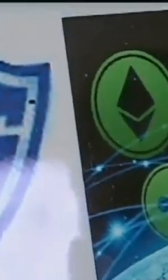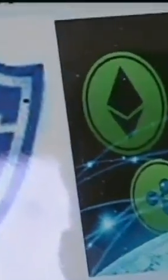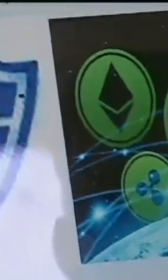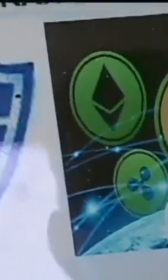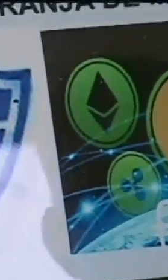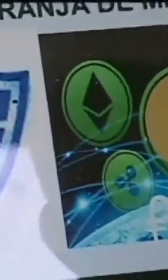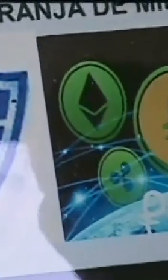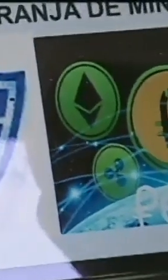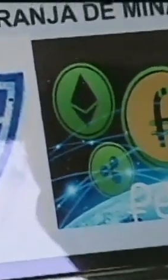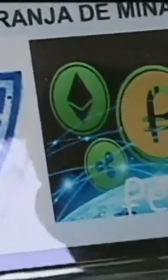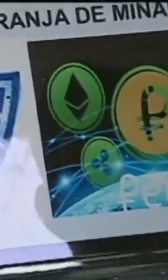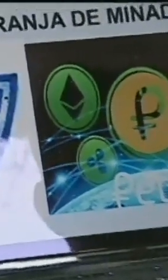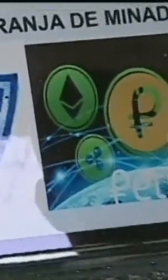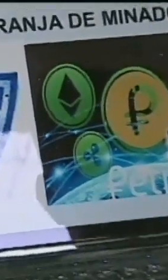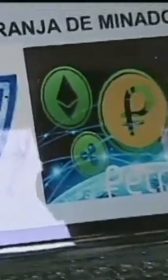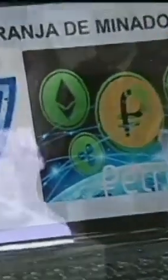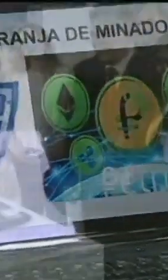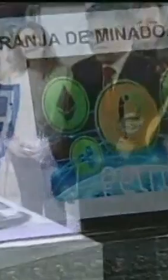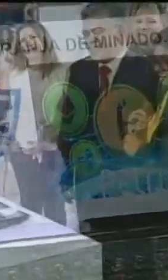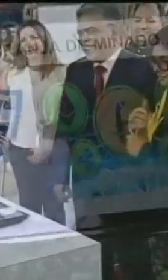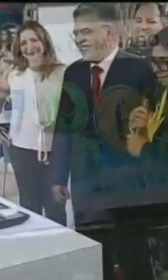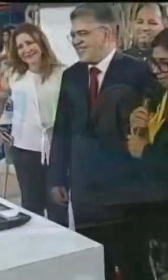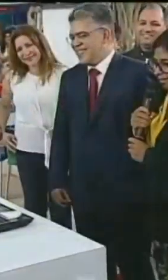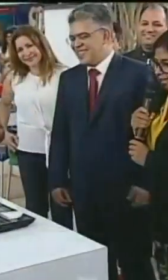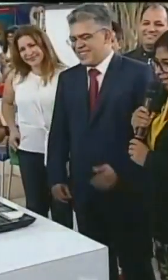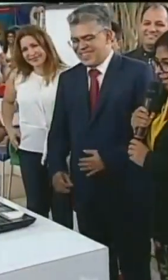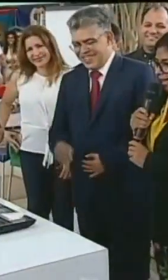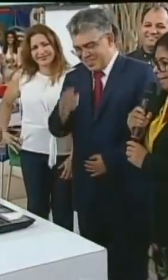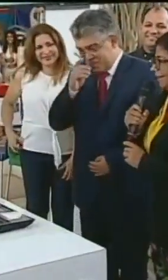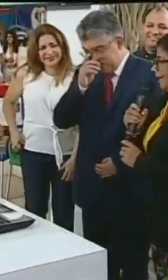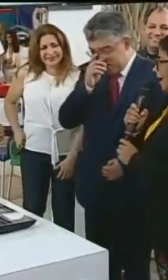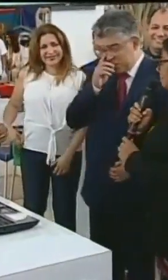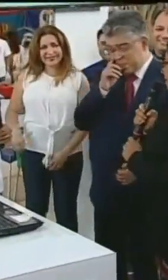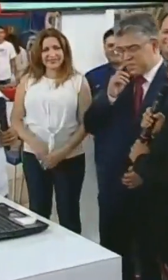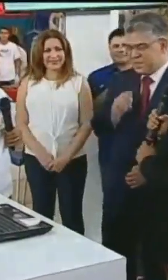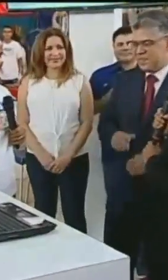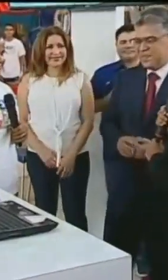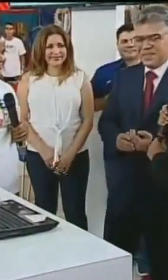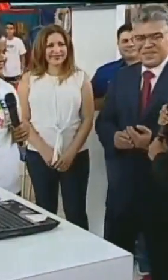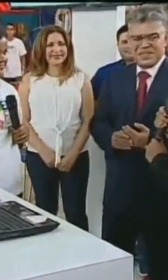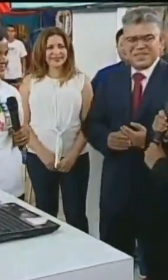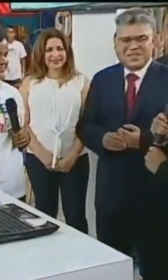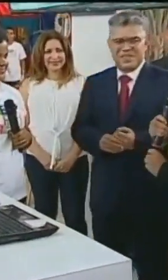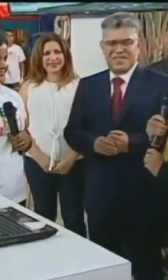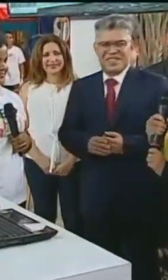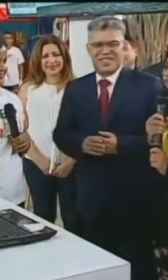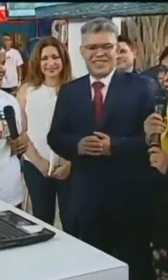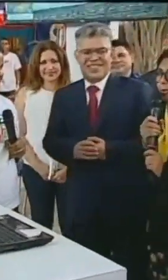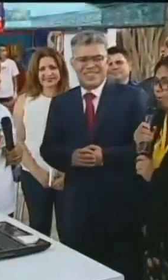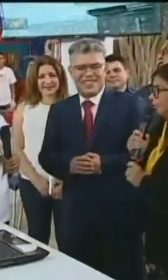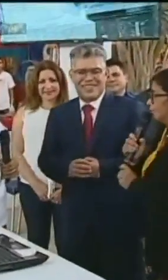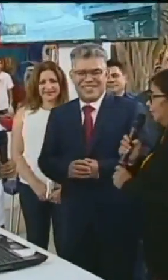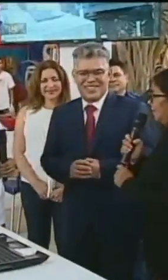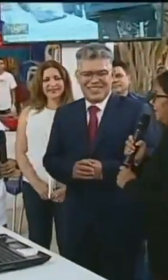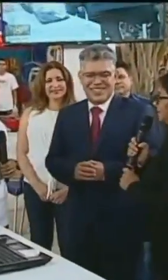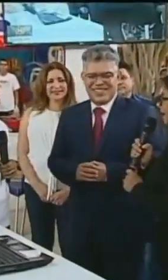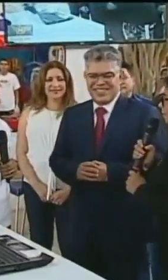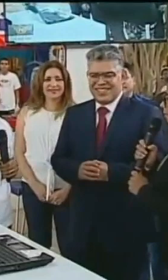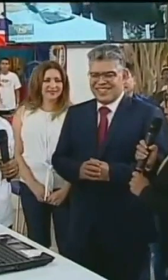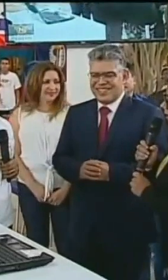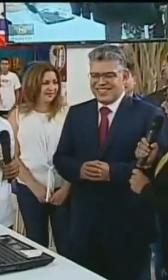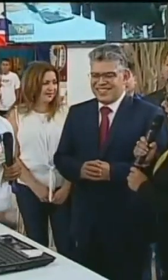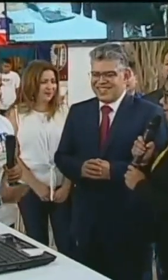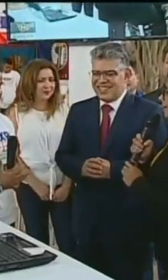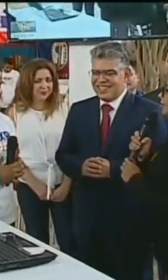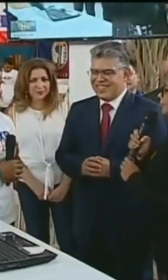Hacia nuestra granja minada, espero que les haya gustado nuestro proyecto. Bueno, así es, garantía. El Petro ya está garantizado porque nuestra juventud se